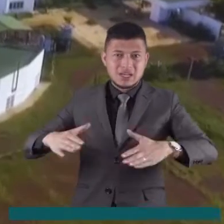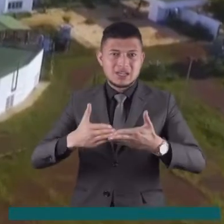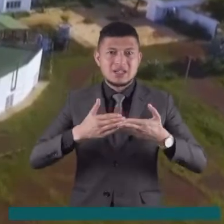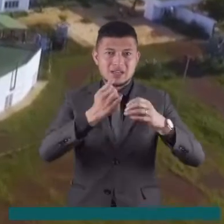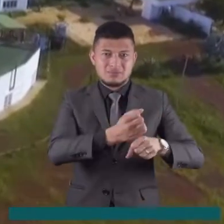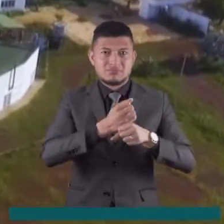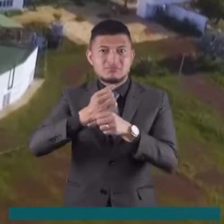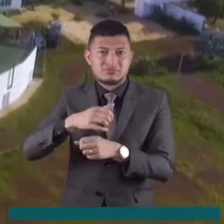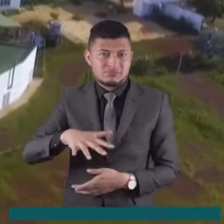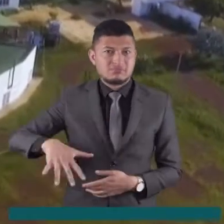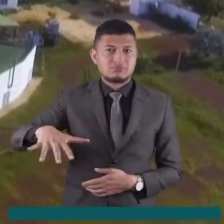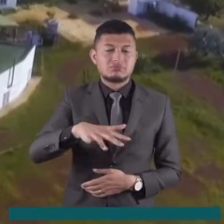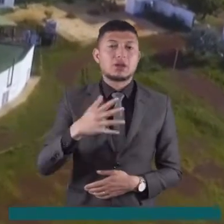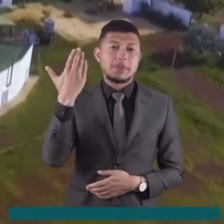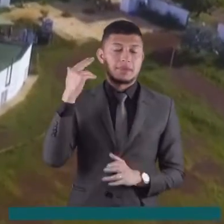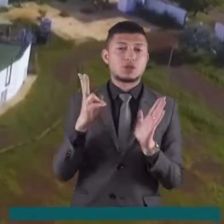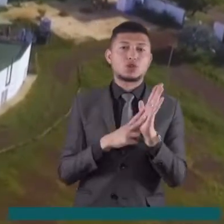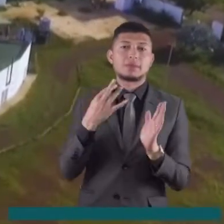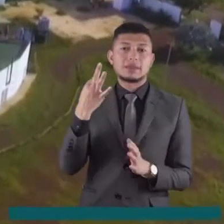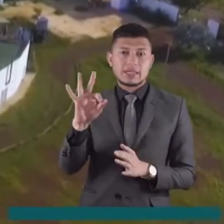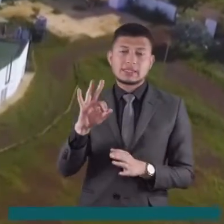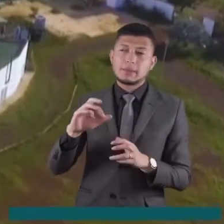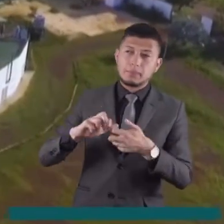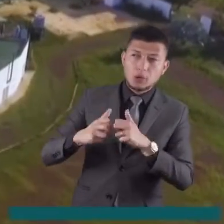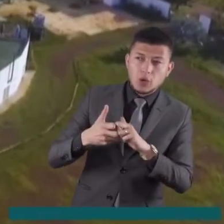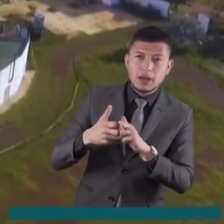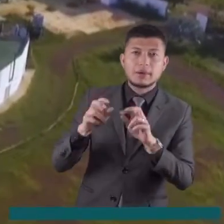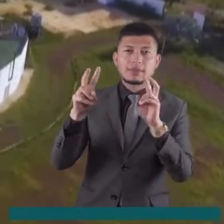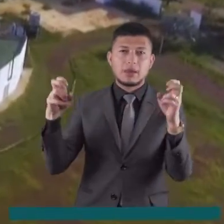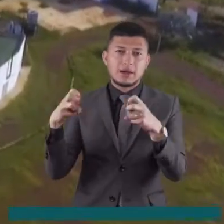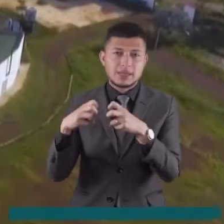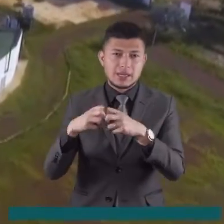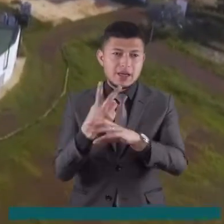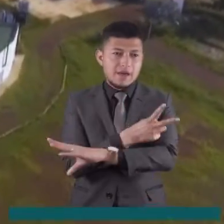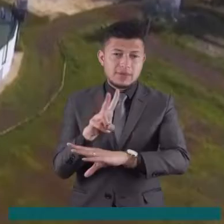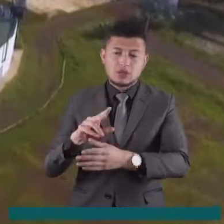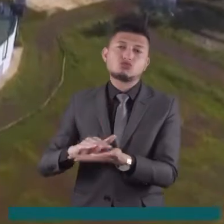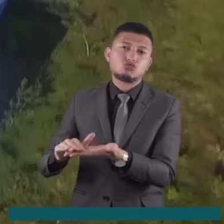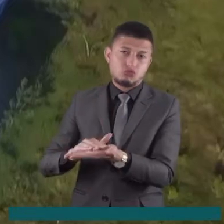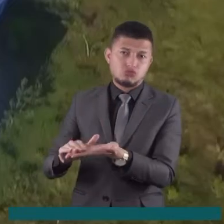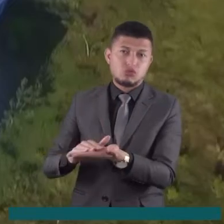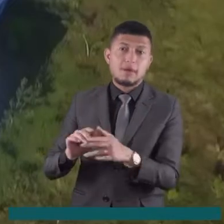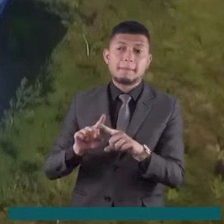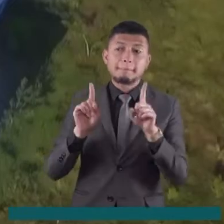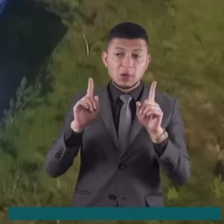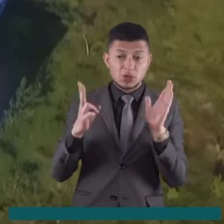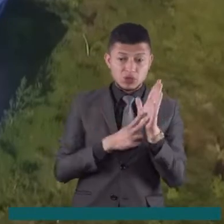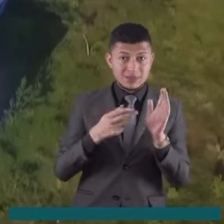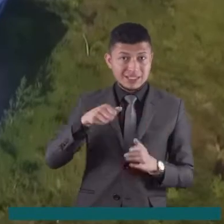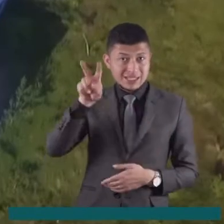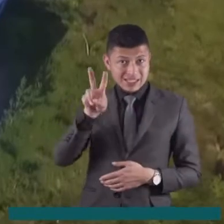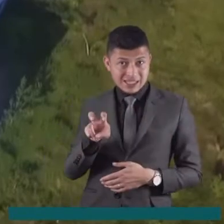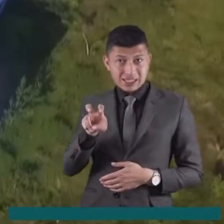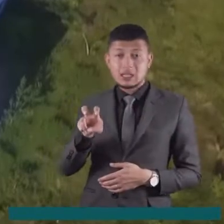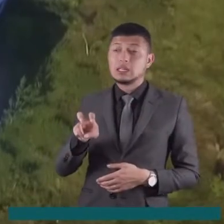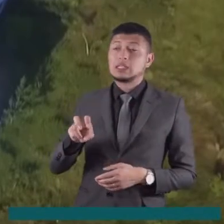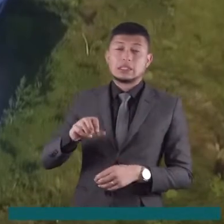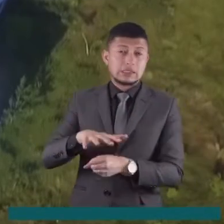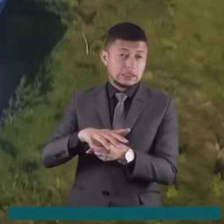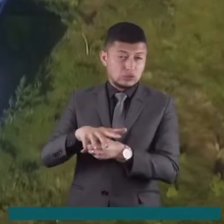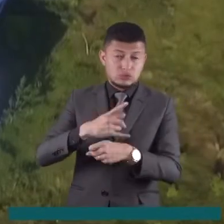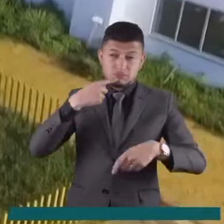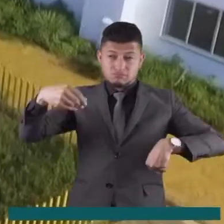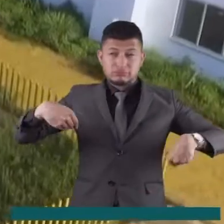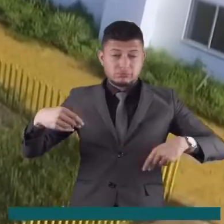Carreño, nació en el 2013 como la promesa de una solución al problema energético en Vichada. Pero en 2017, tras un escándalo